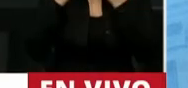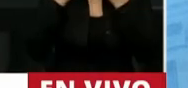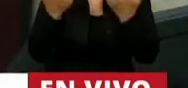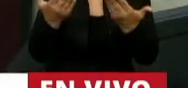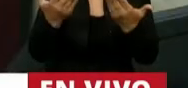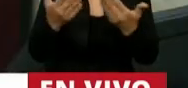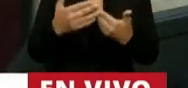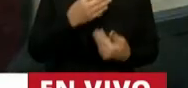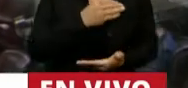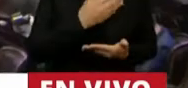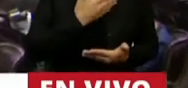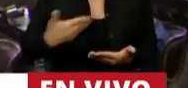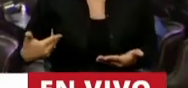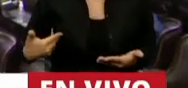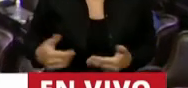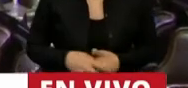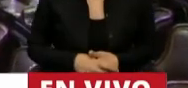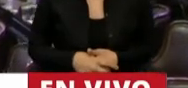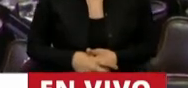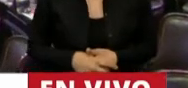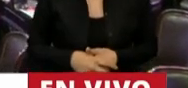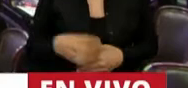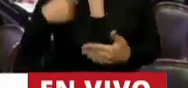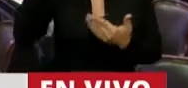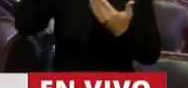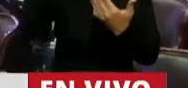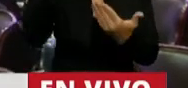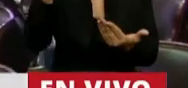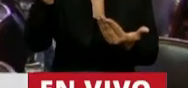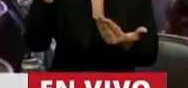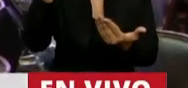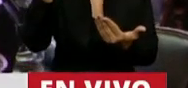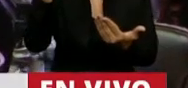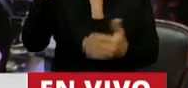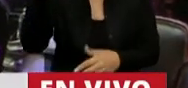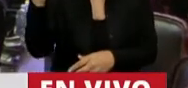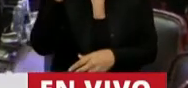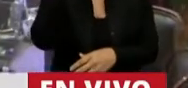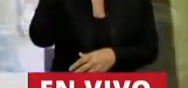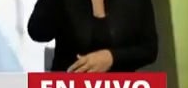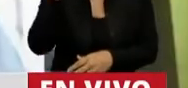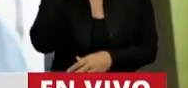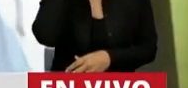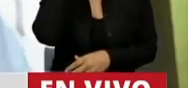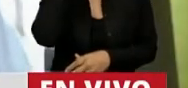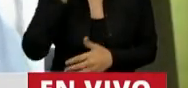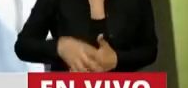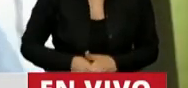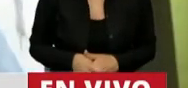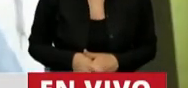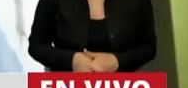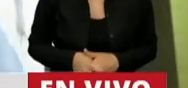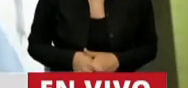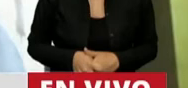Gracias, señor presidente. Vengo a rendir homenaje al mejor Diego Armando Maradona, al que